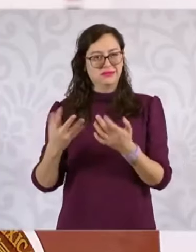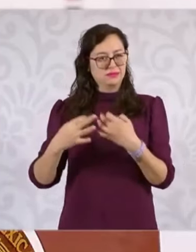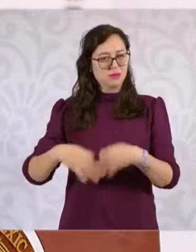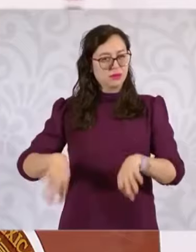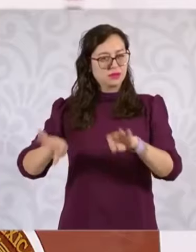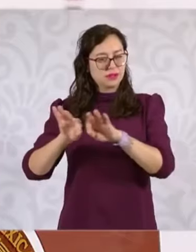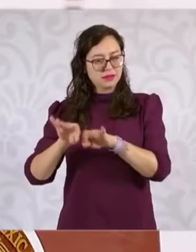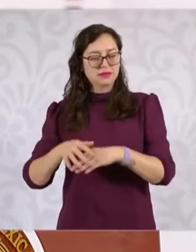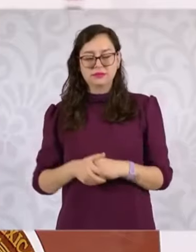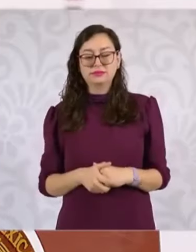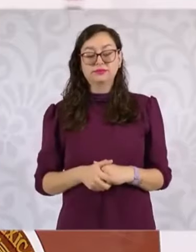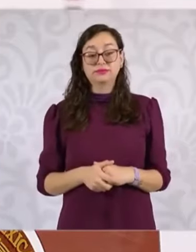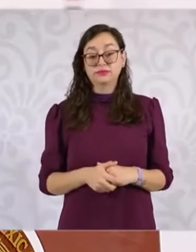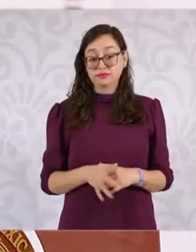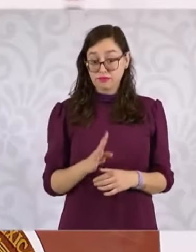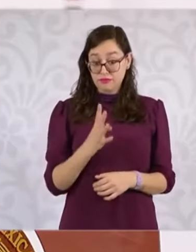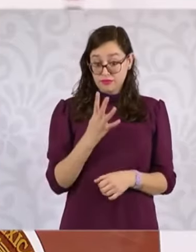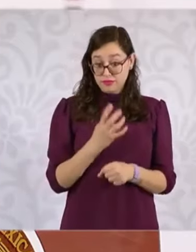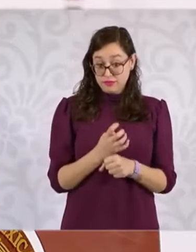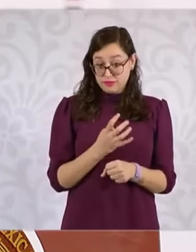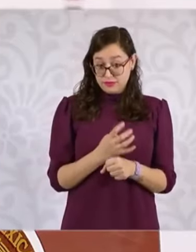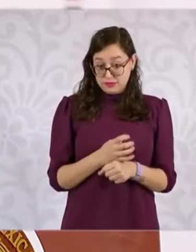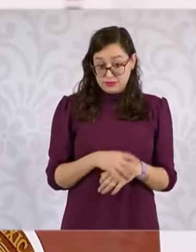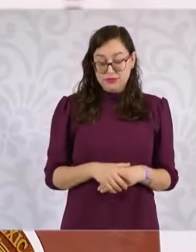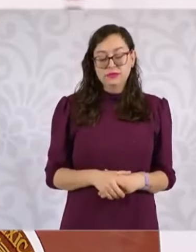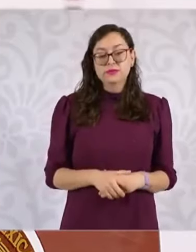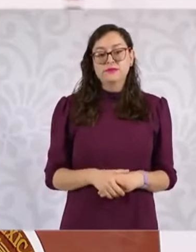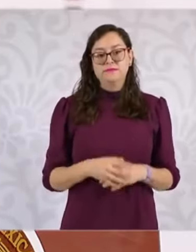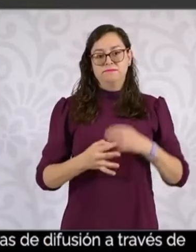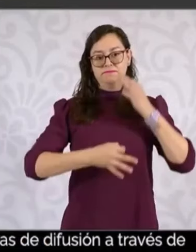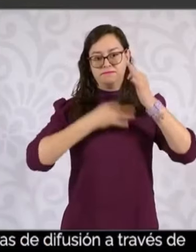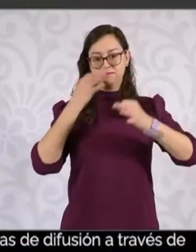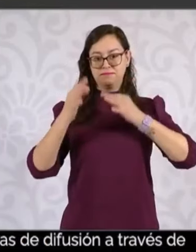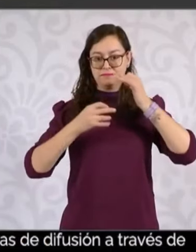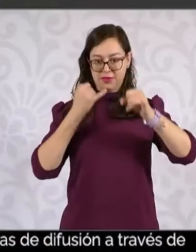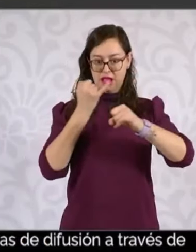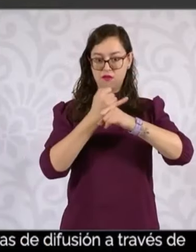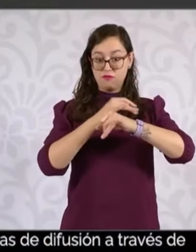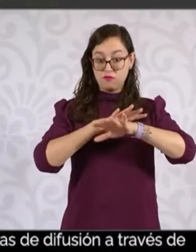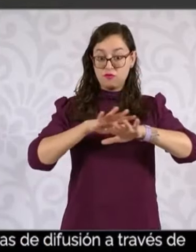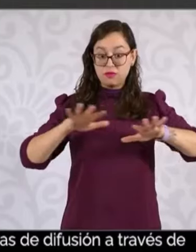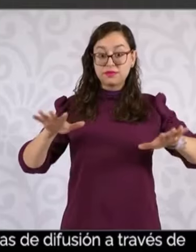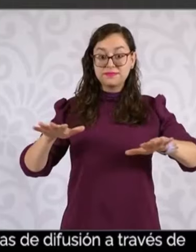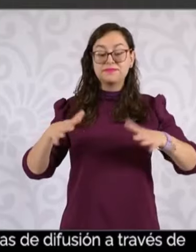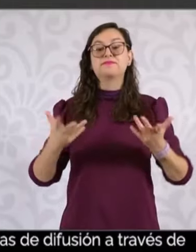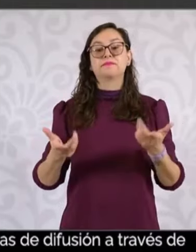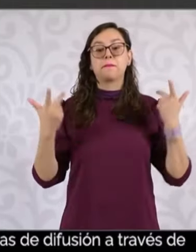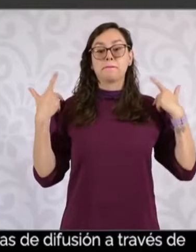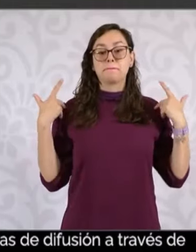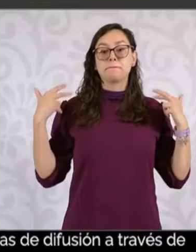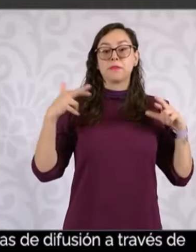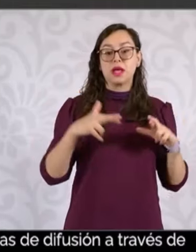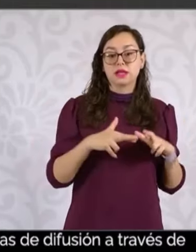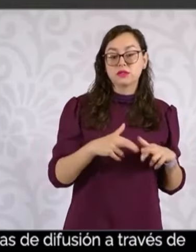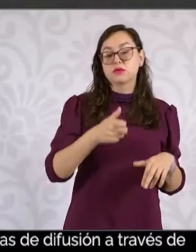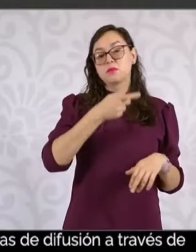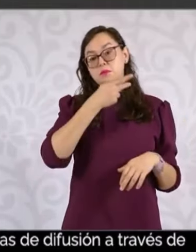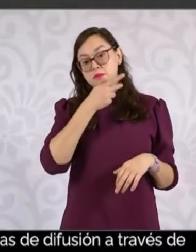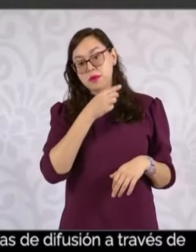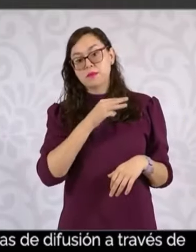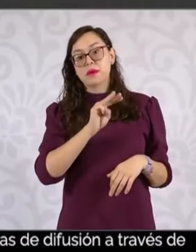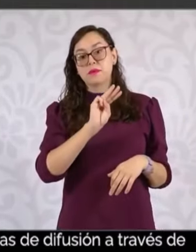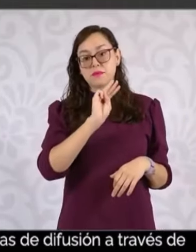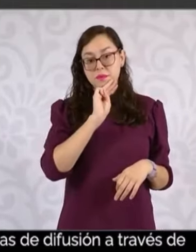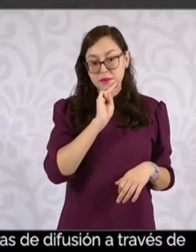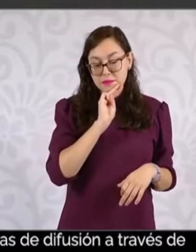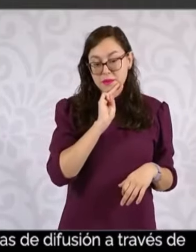necesitamos información, necesitamos una estrategia de comunicación. ¿Para quiénes? Para los maestros, para los padres y madres de